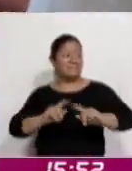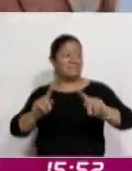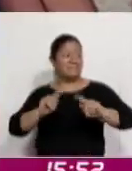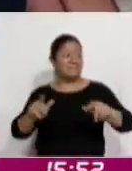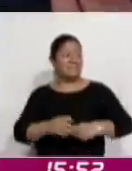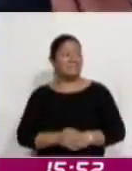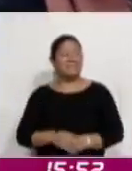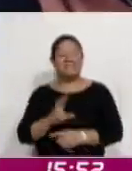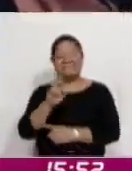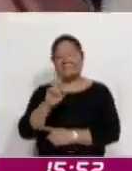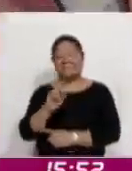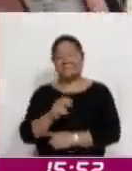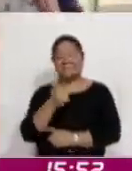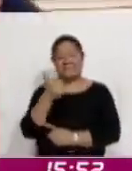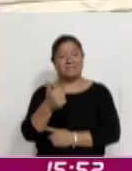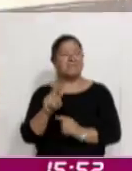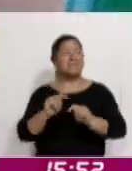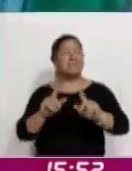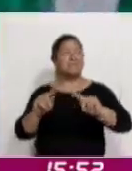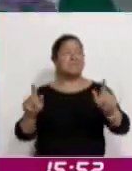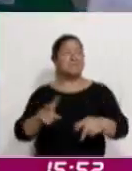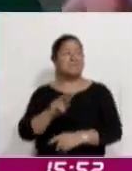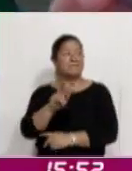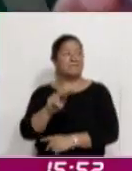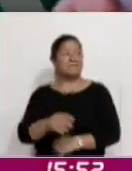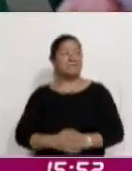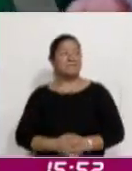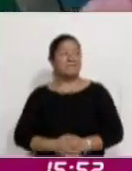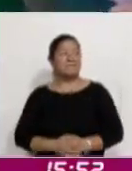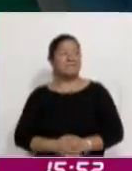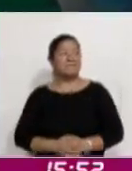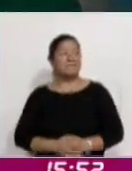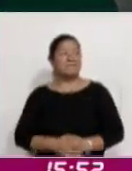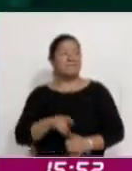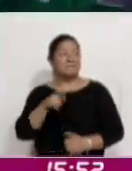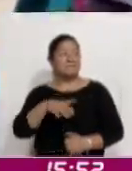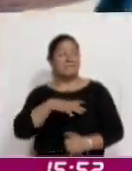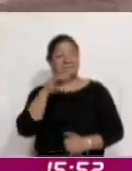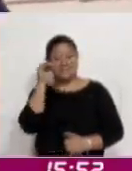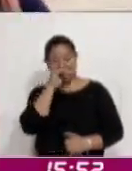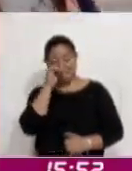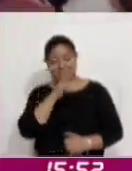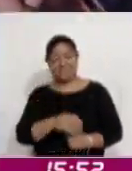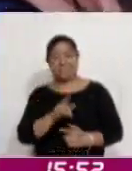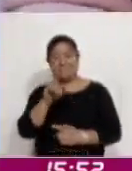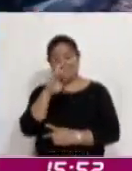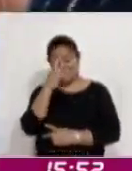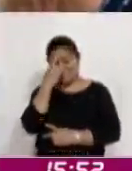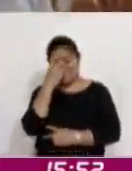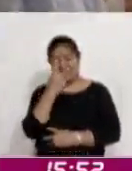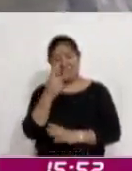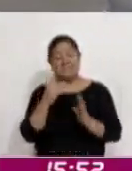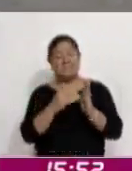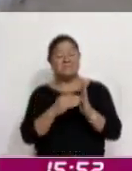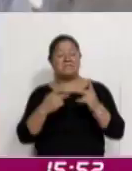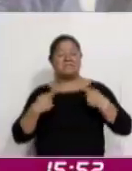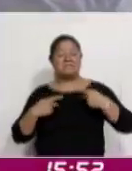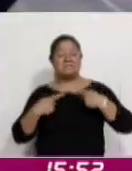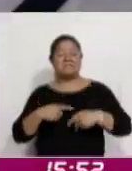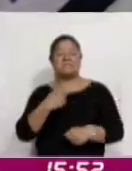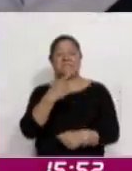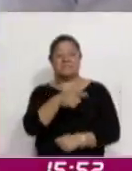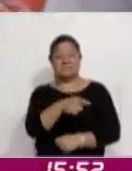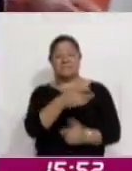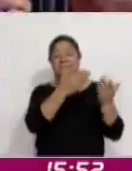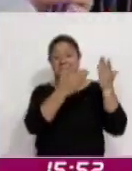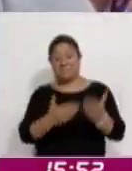el 36 de Tlaxcala Televisión, completamente gratuito. Cabe mencionar que las 1,000 primeras personas que lleguen aquí